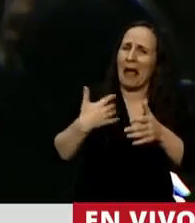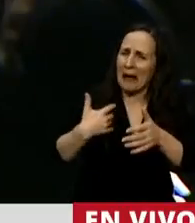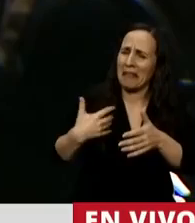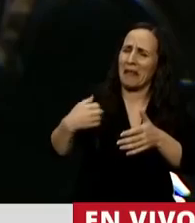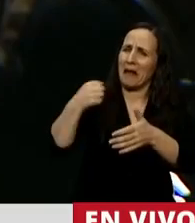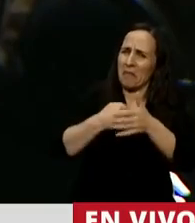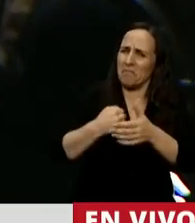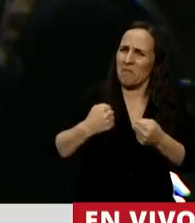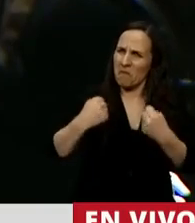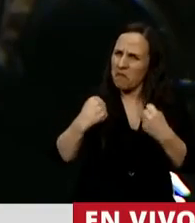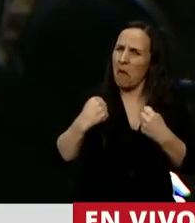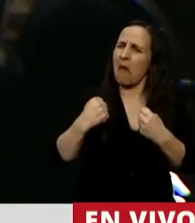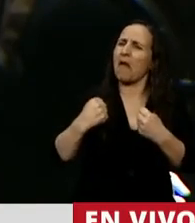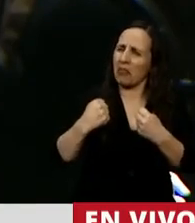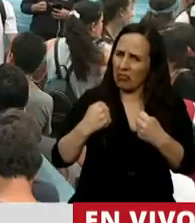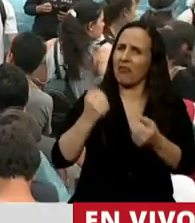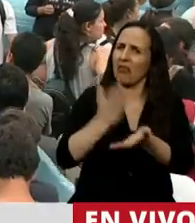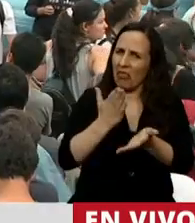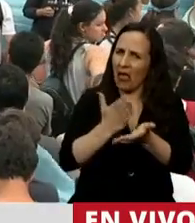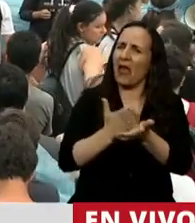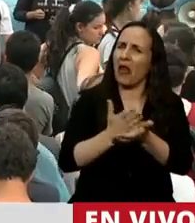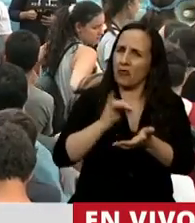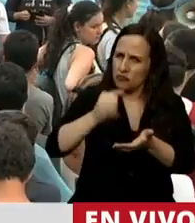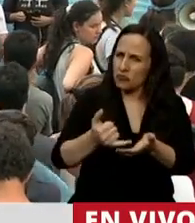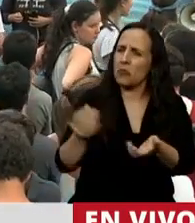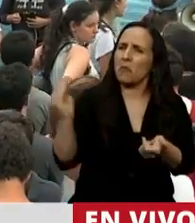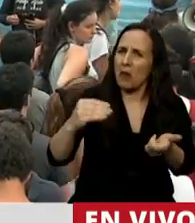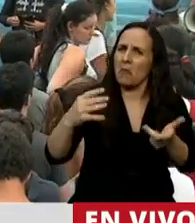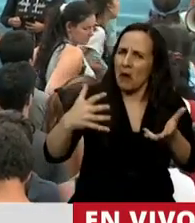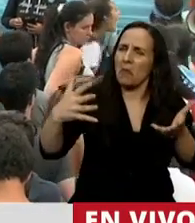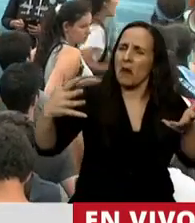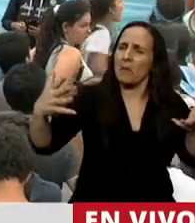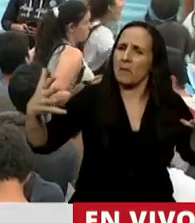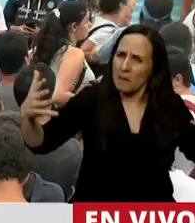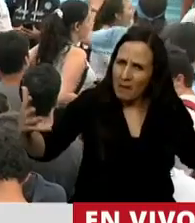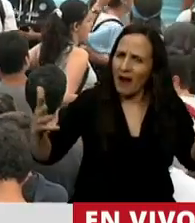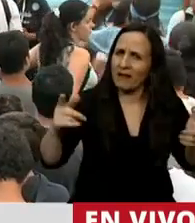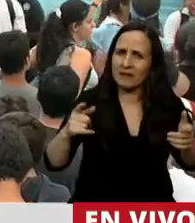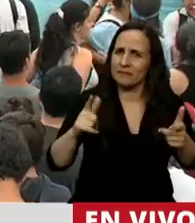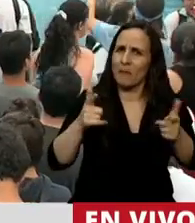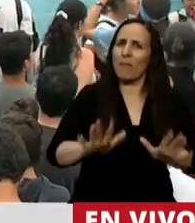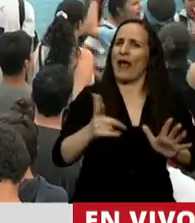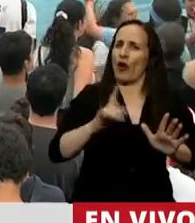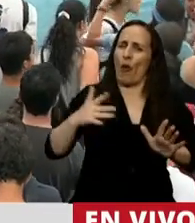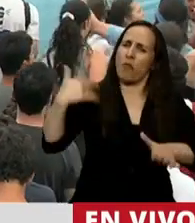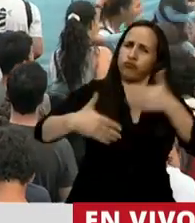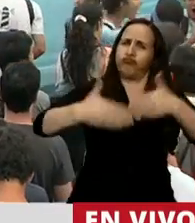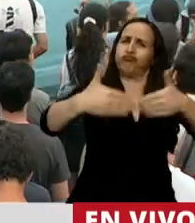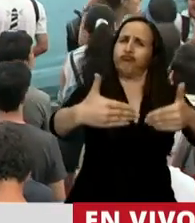sostenidos, consistentes en la ampliación de derechos. No ha parado. Ha encontrado,